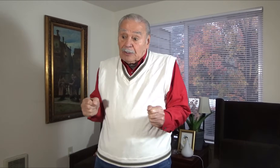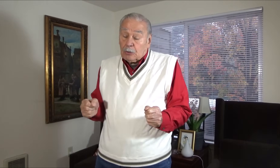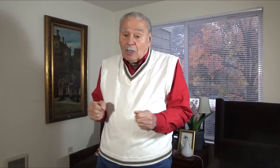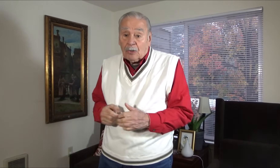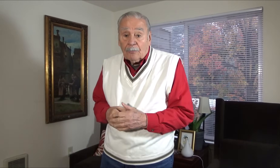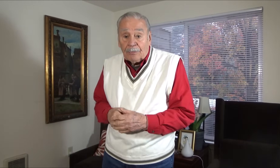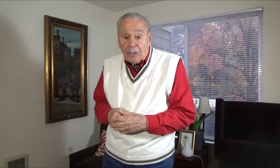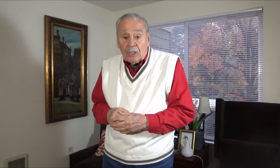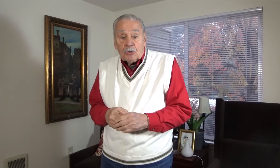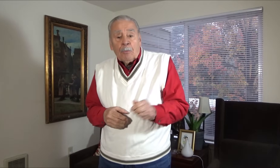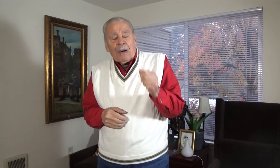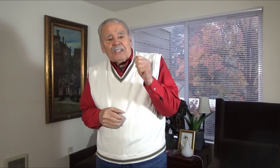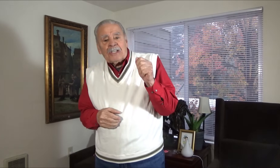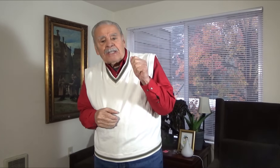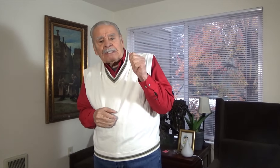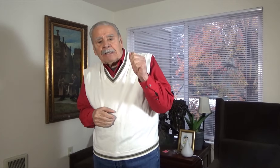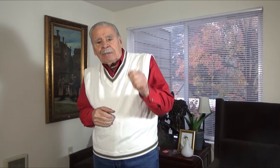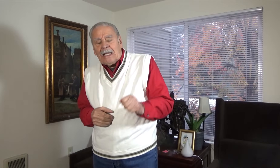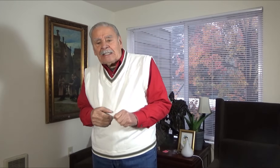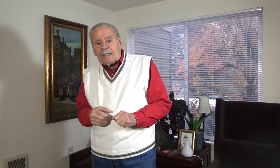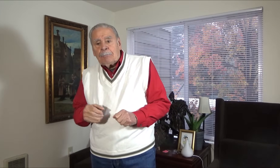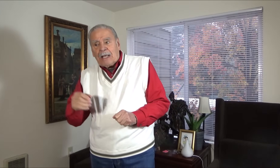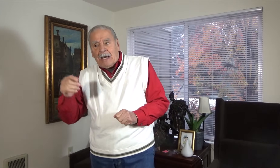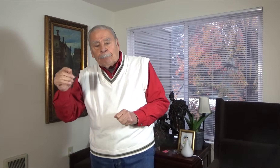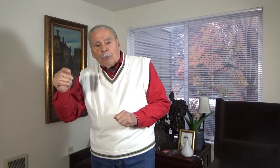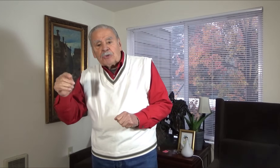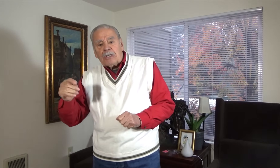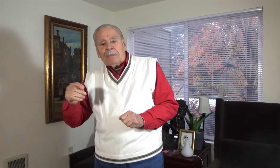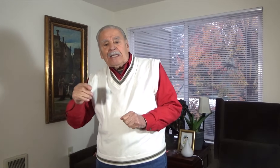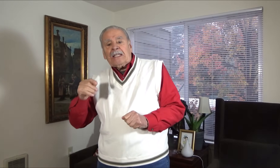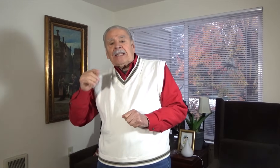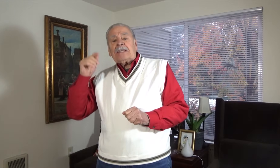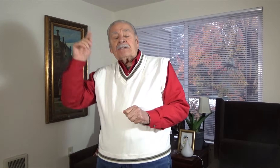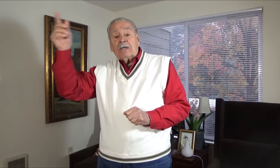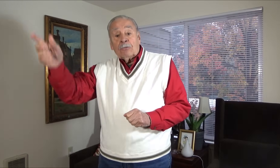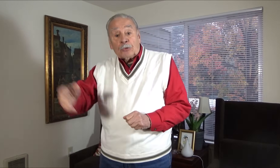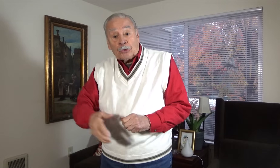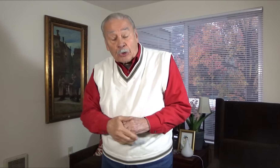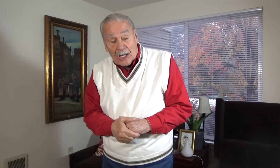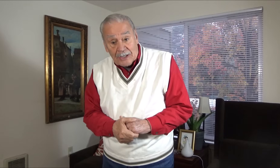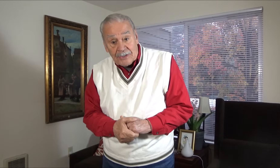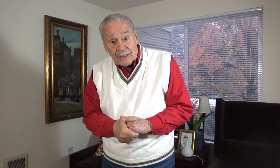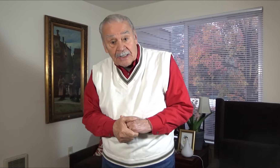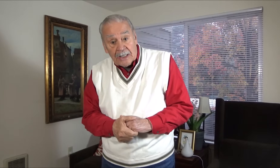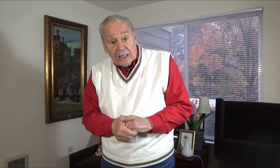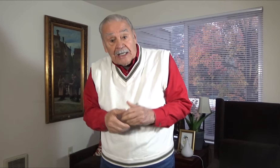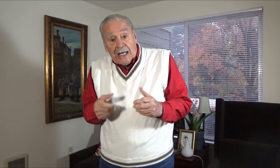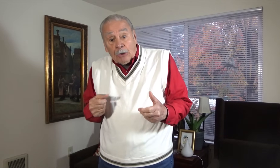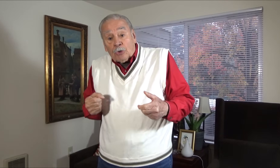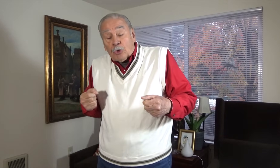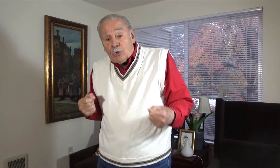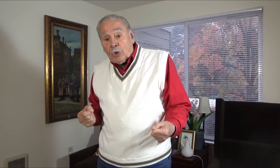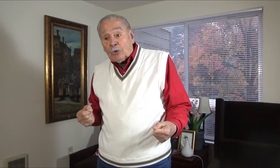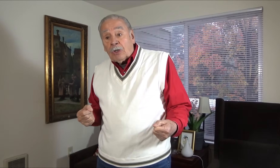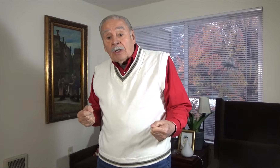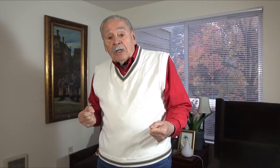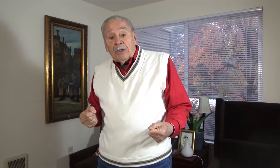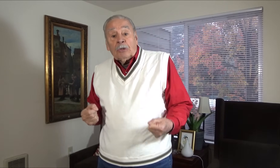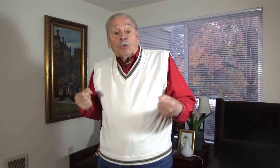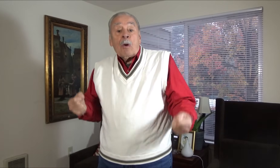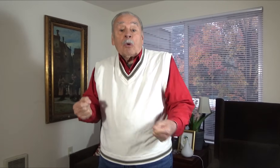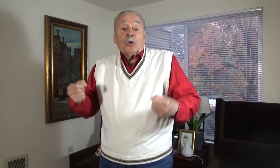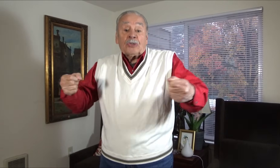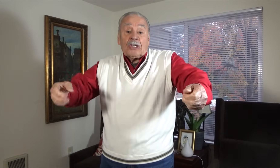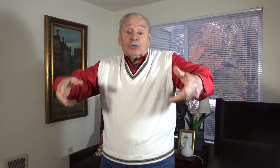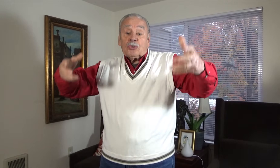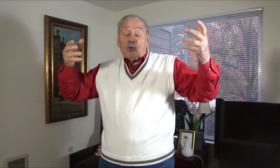tan conflictuado, son países determinantes para posibilidades futuras y la construcción